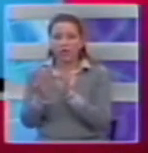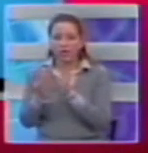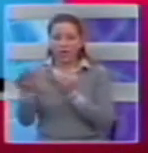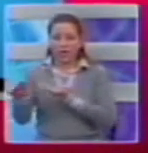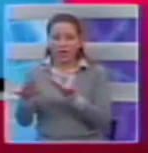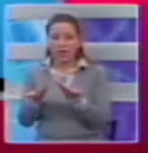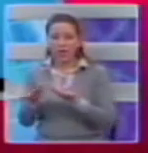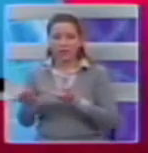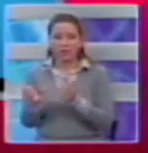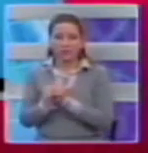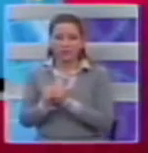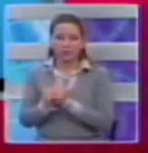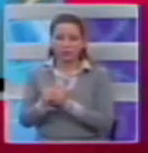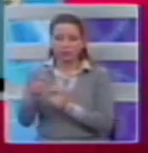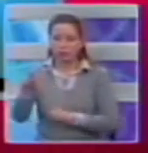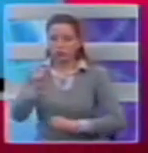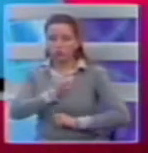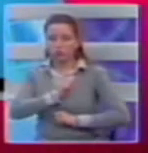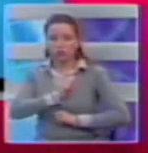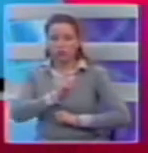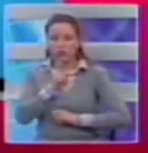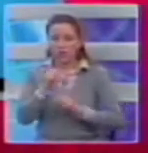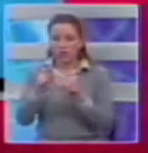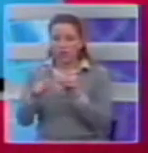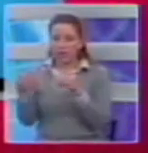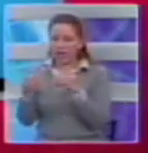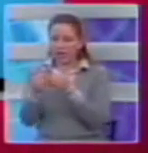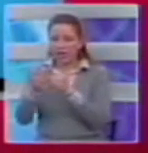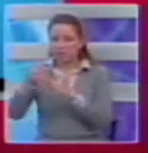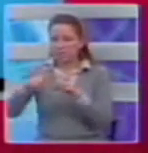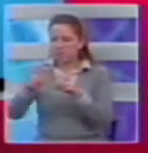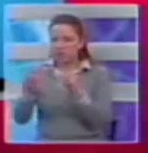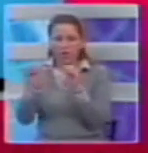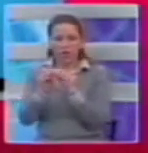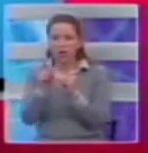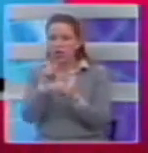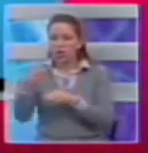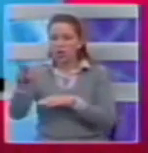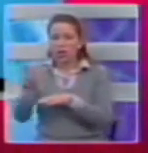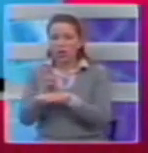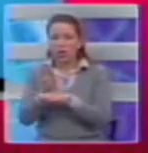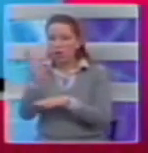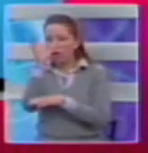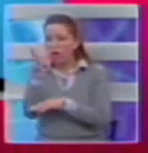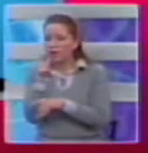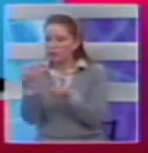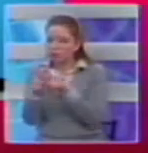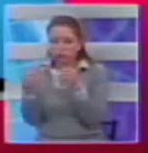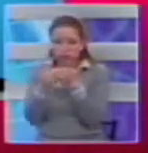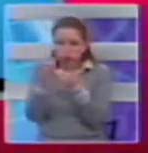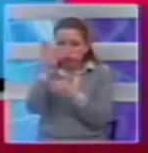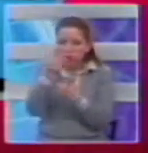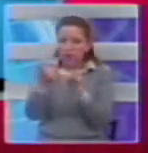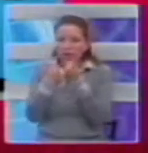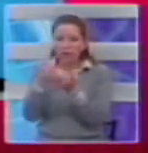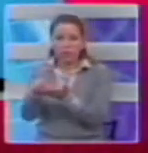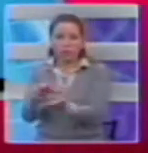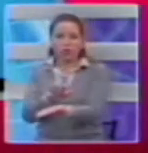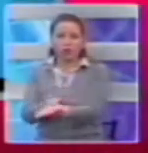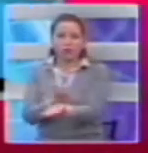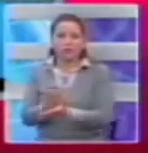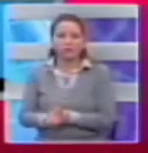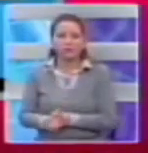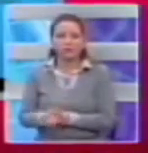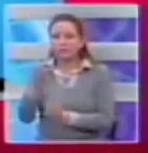a dueños y propietarios de equipos con usuarios que están en búsqueda de estos equipos para sus proyectos. ¿Y